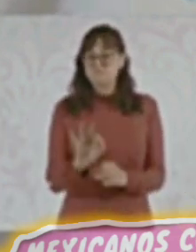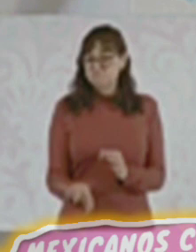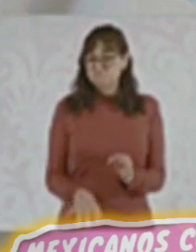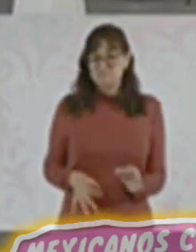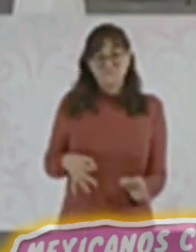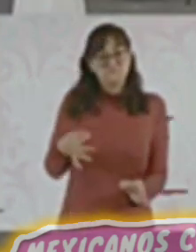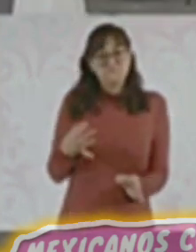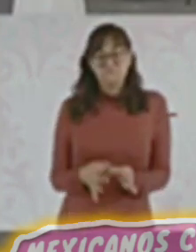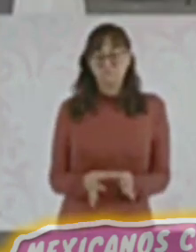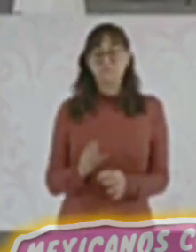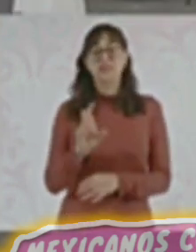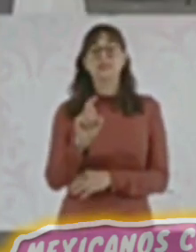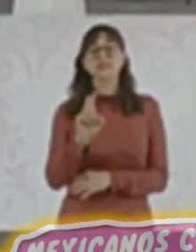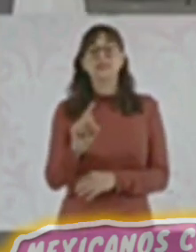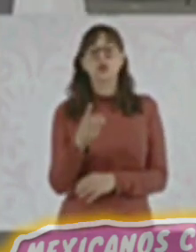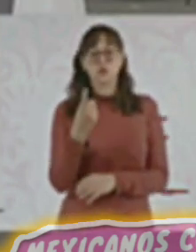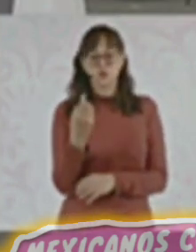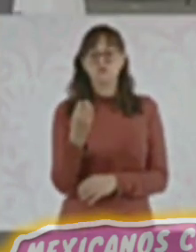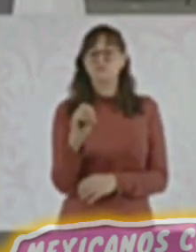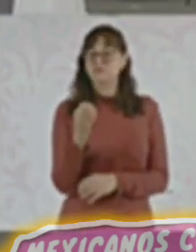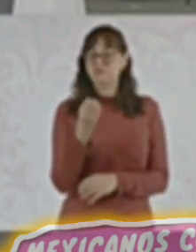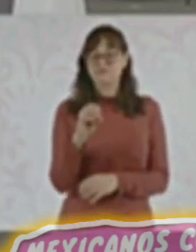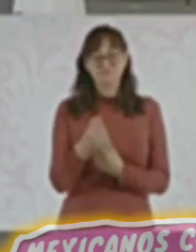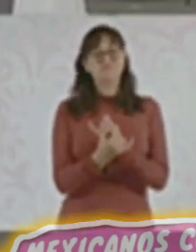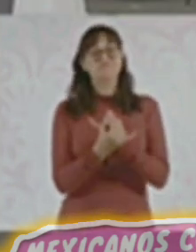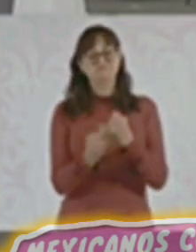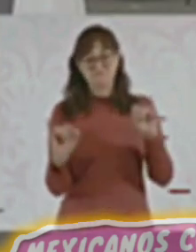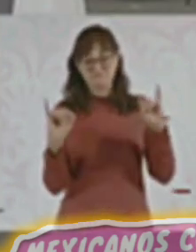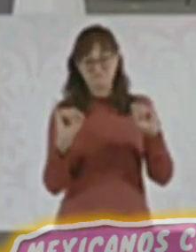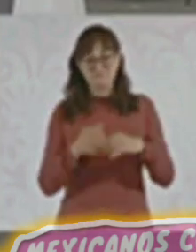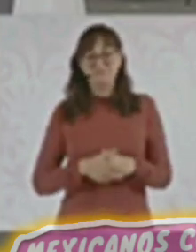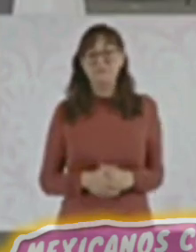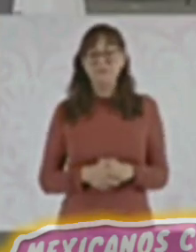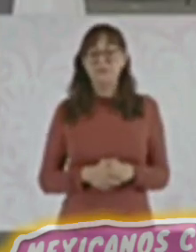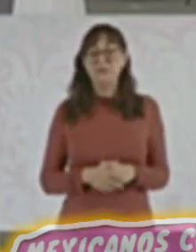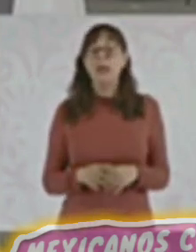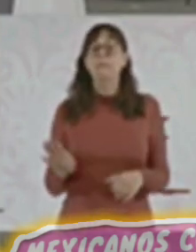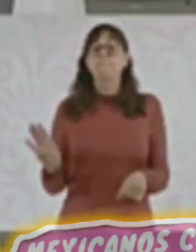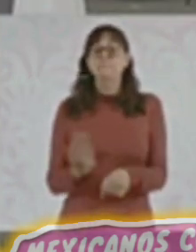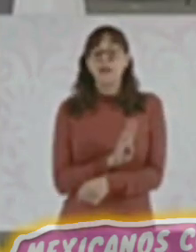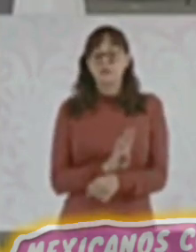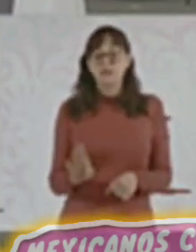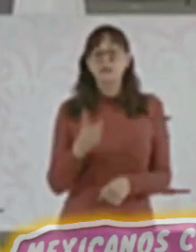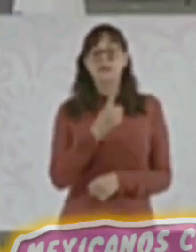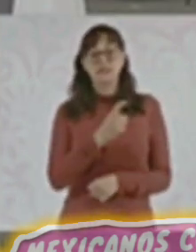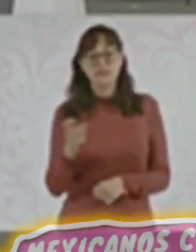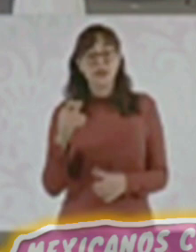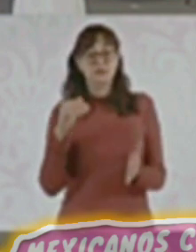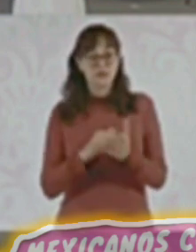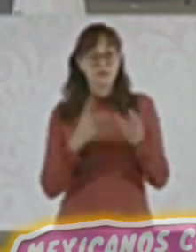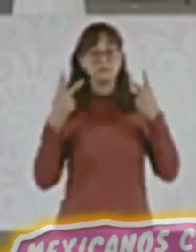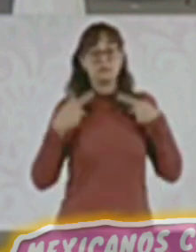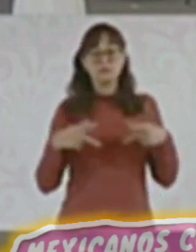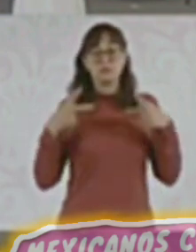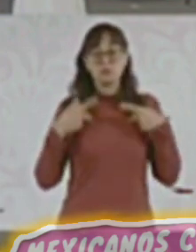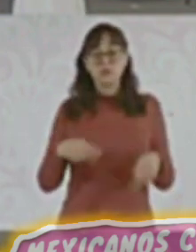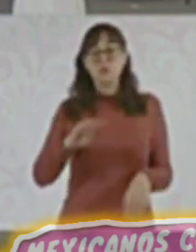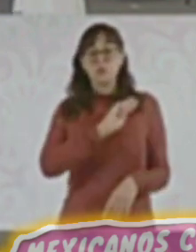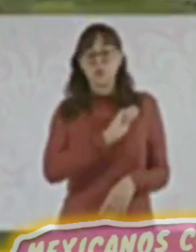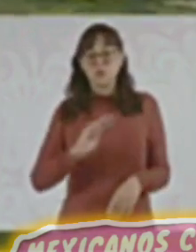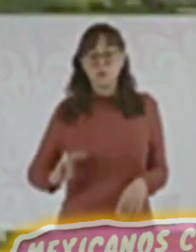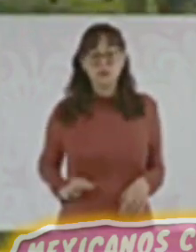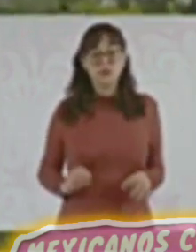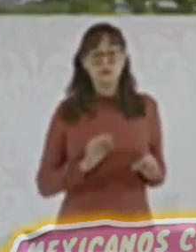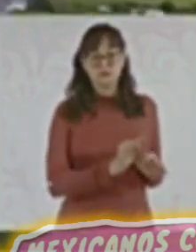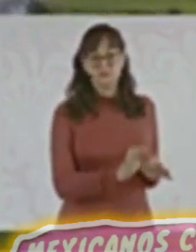octubre. Como ven, bueno, pues población beneficiada, 100,000 habitantes, municipios Zacualtipán de